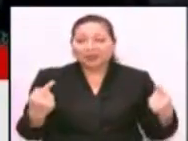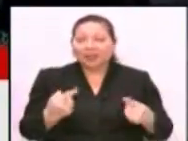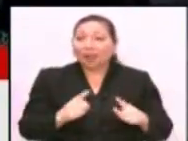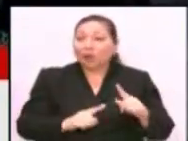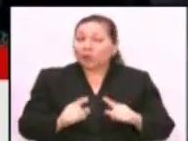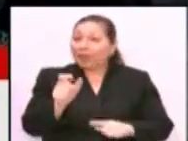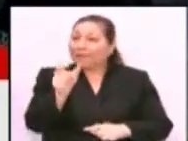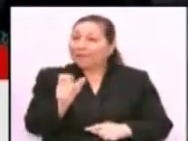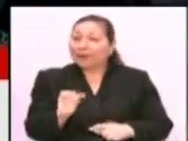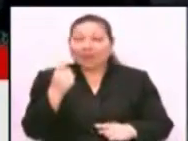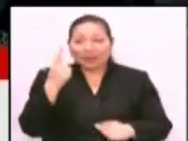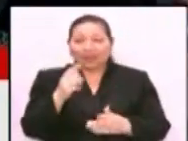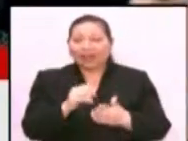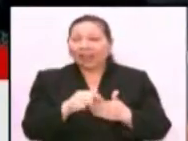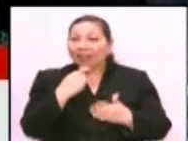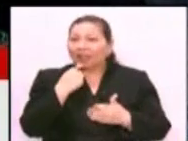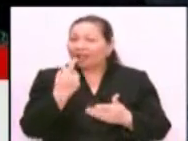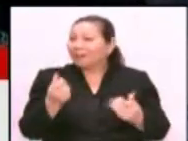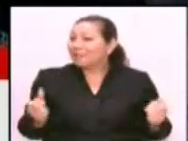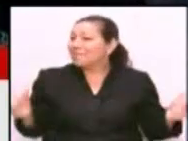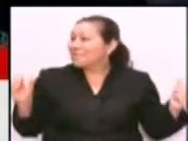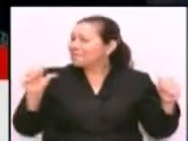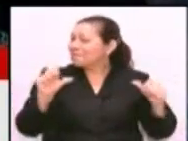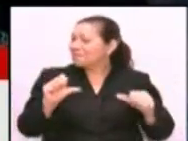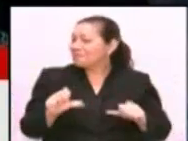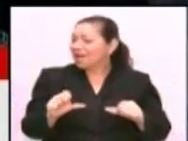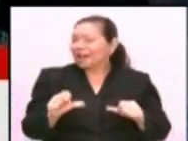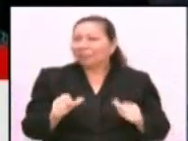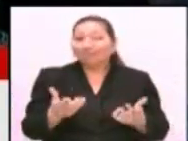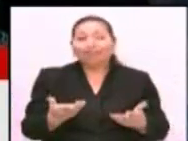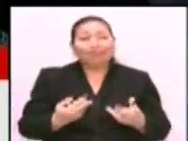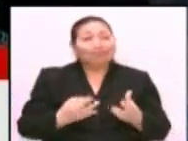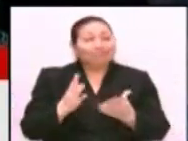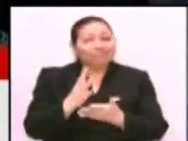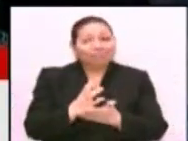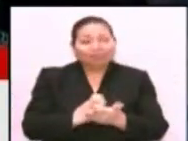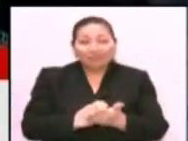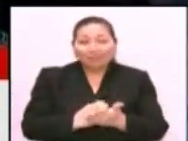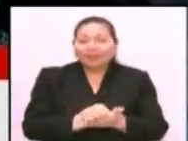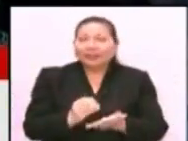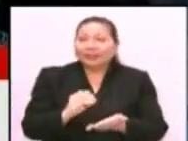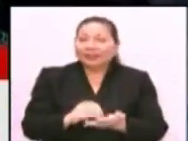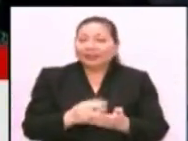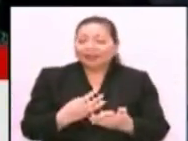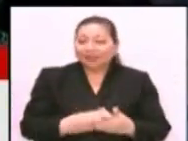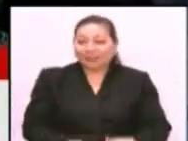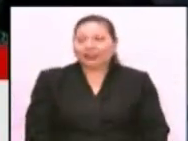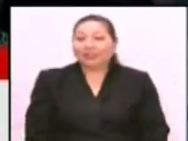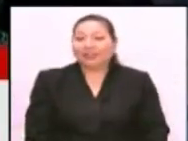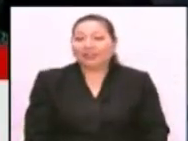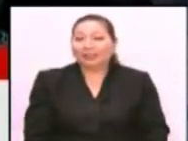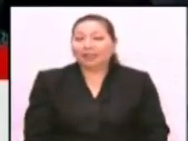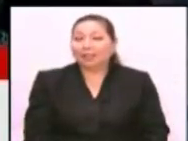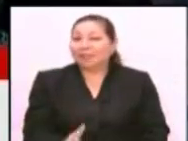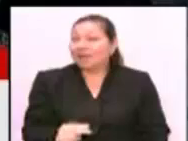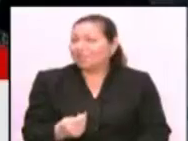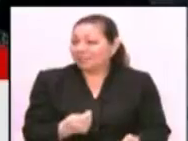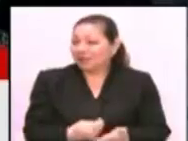Algunas personas piensan o dicen que fue un fracaso porque no se redujo la reincidencia carcelaria y el gobierno no